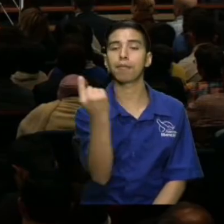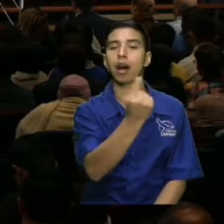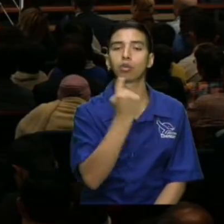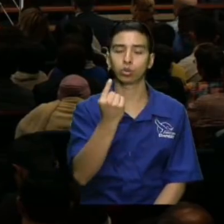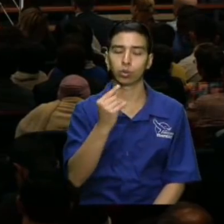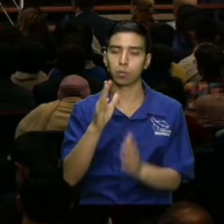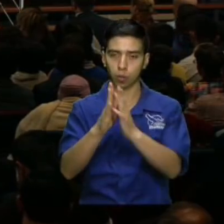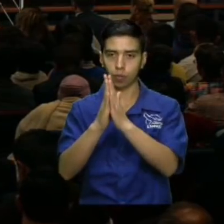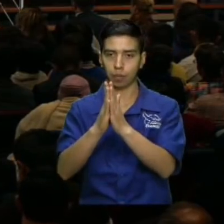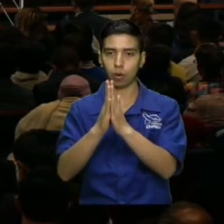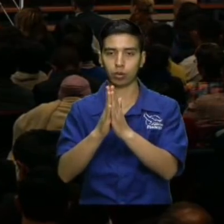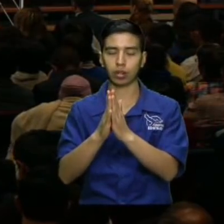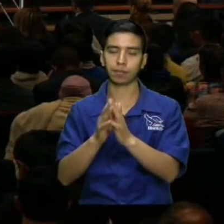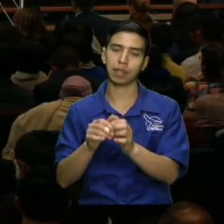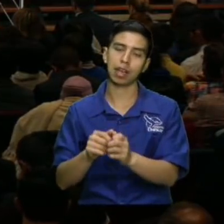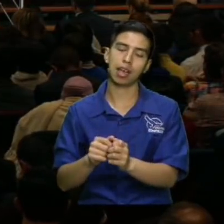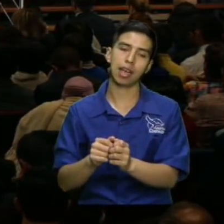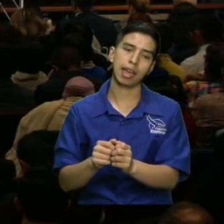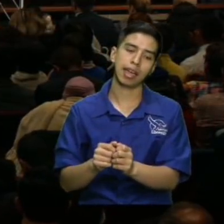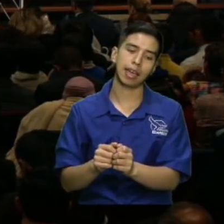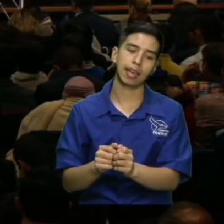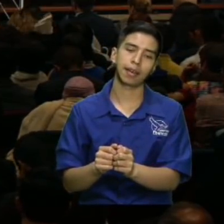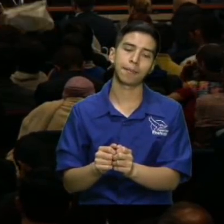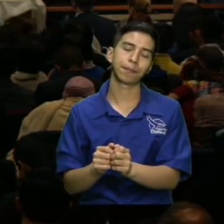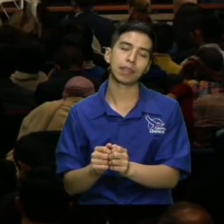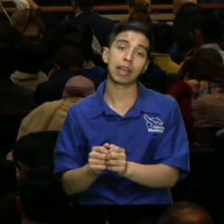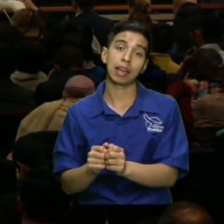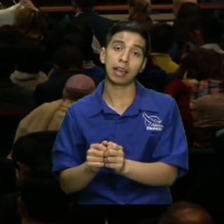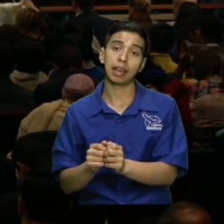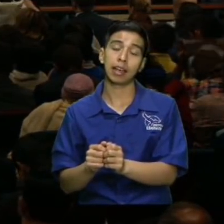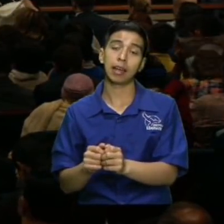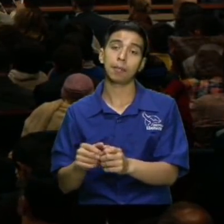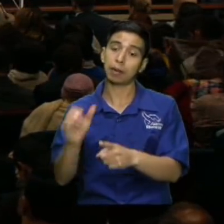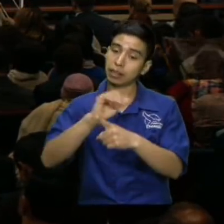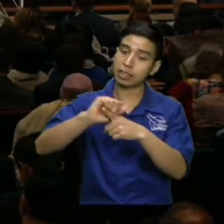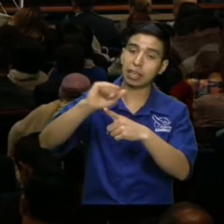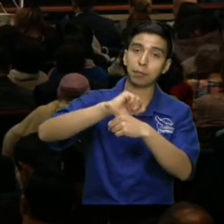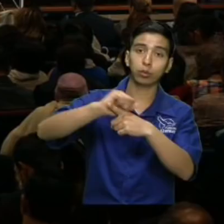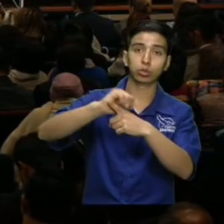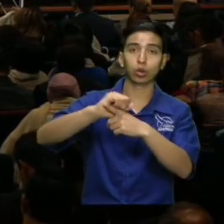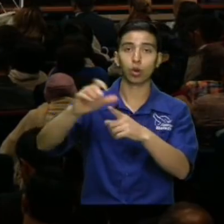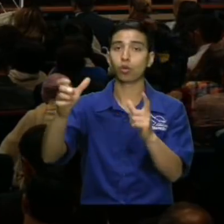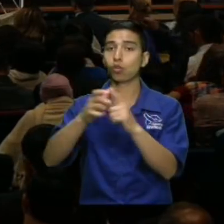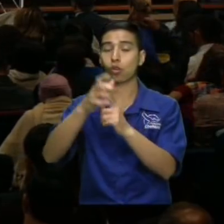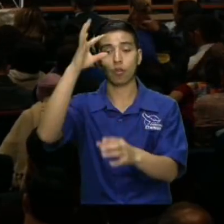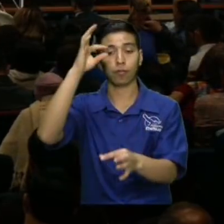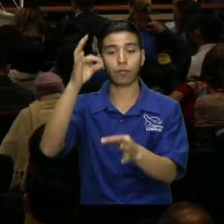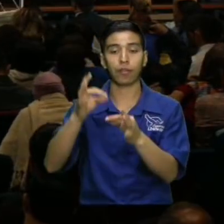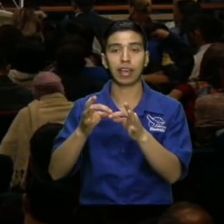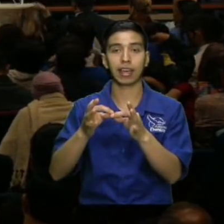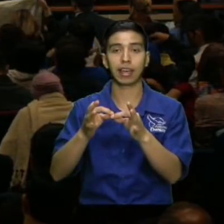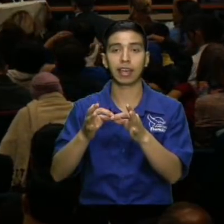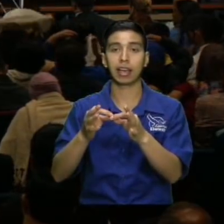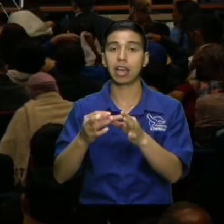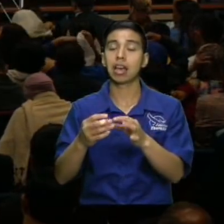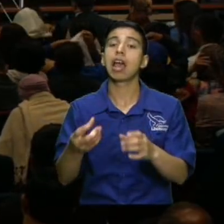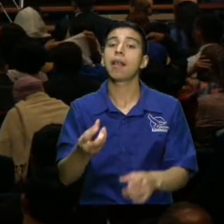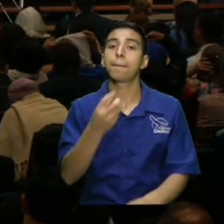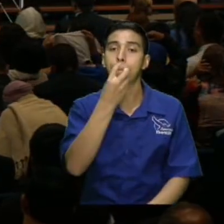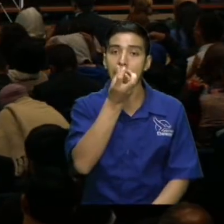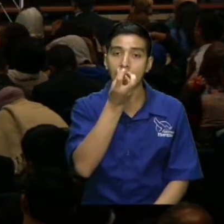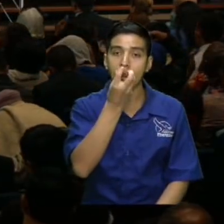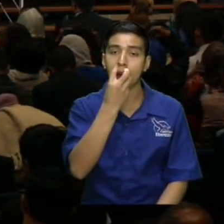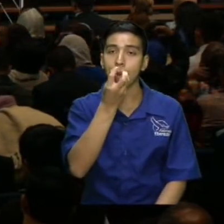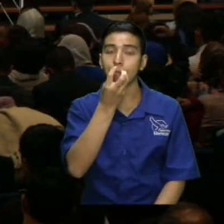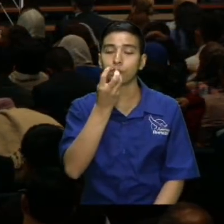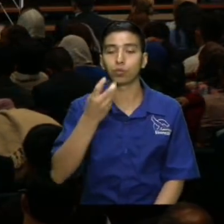vamos a proceder a aplicar con fe esta petición. El pan nuestro